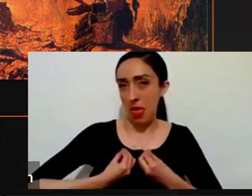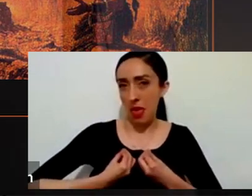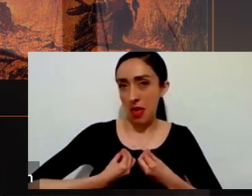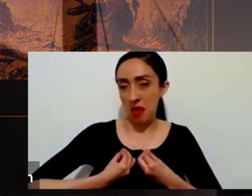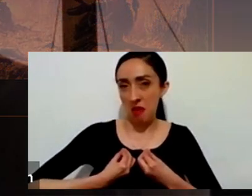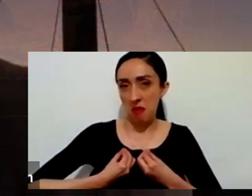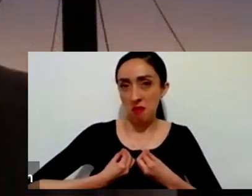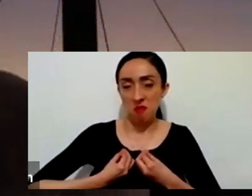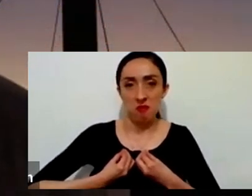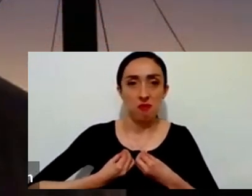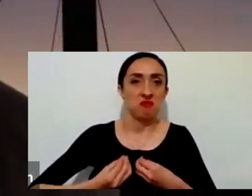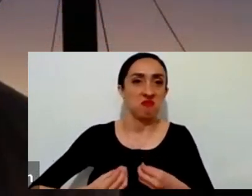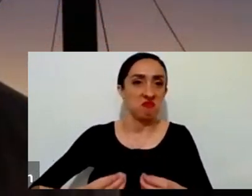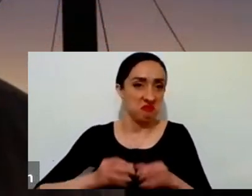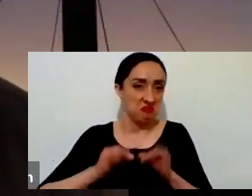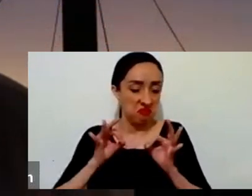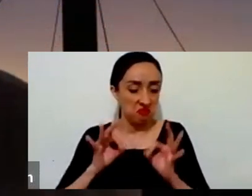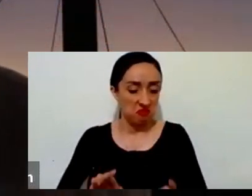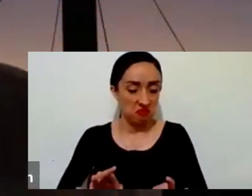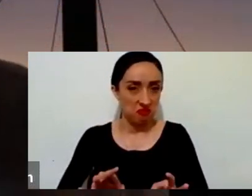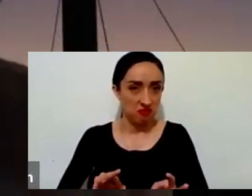Una vida plena.